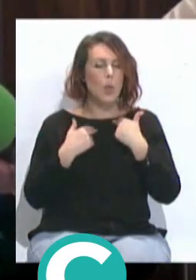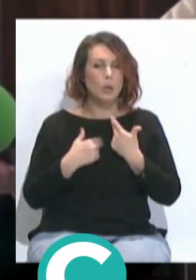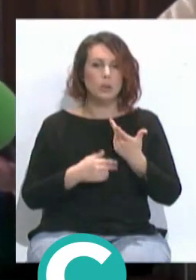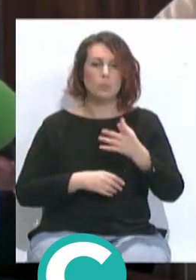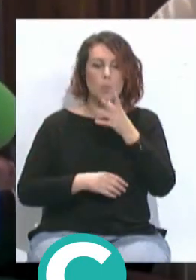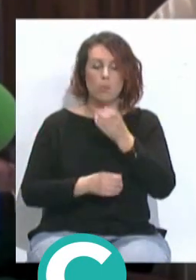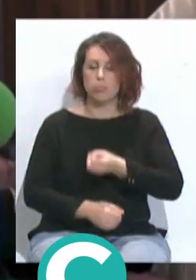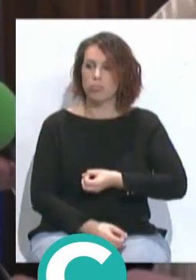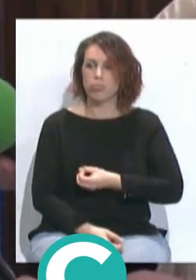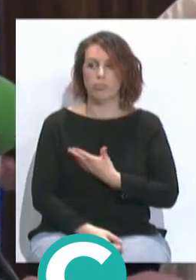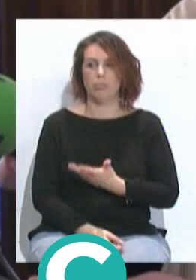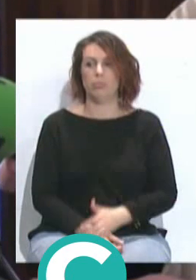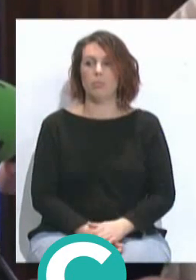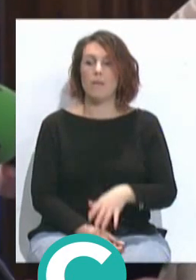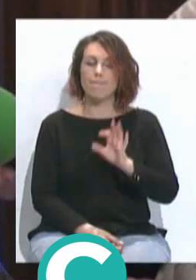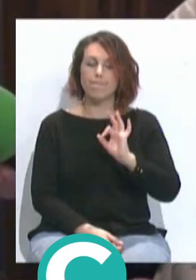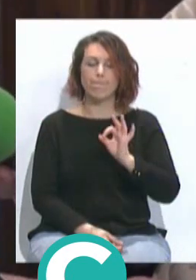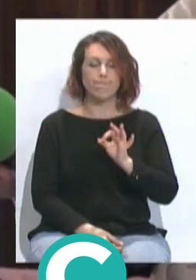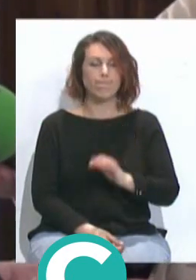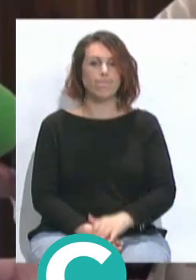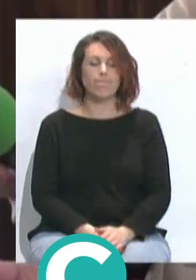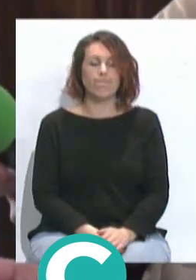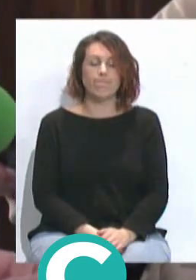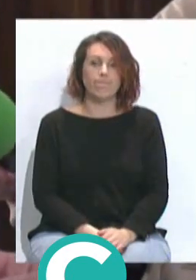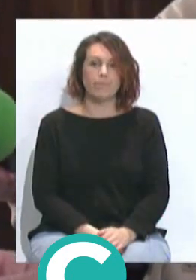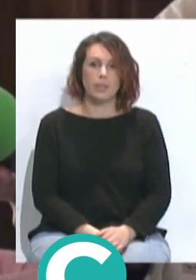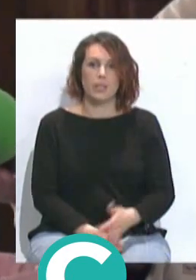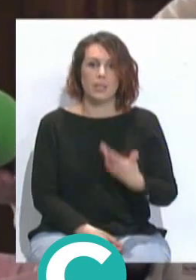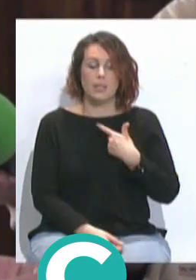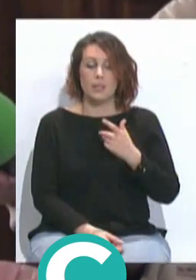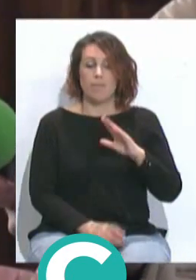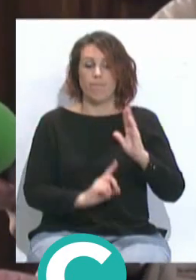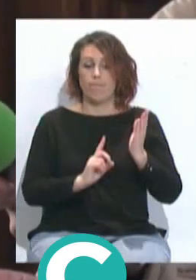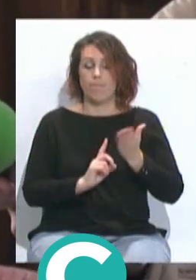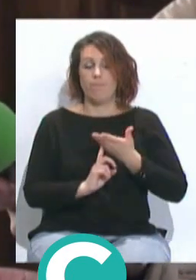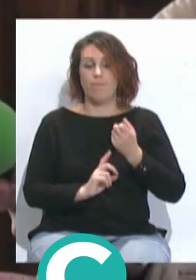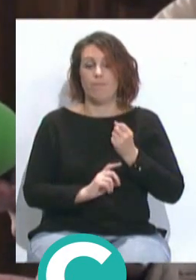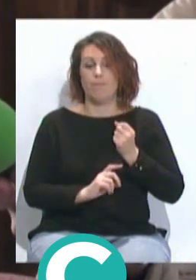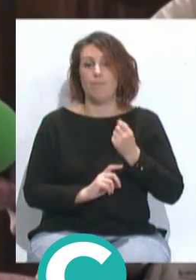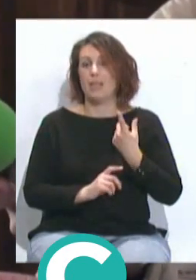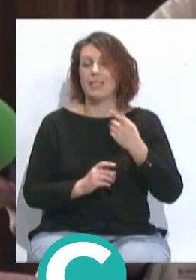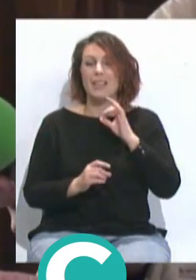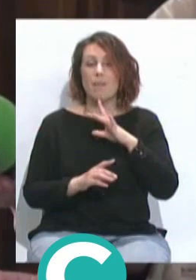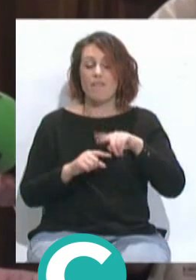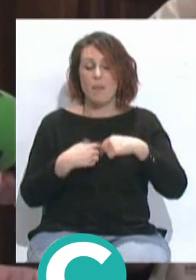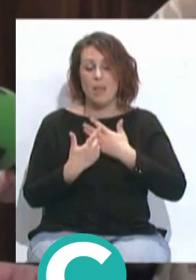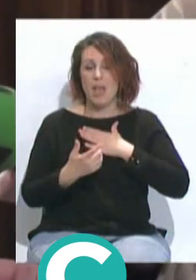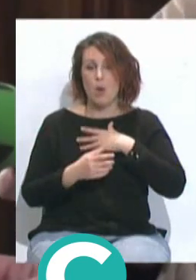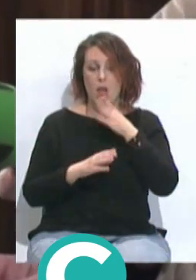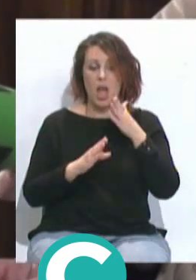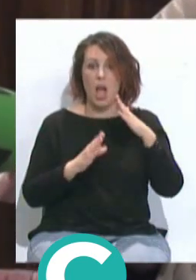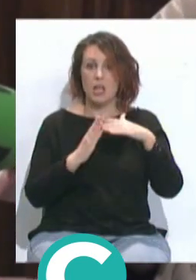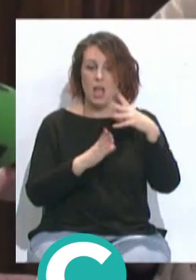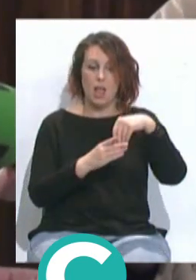por vocación pero la verdad es que quien más se ha resentido lógicamente es mi familia porque he estado muy poco tiempo en casa